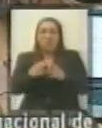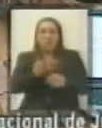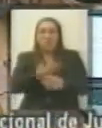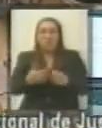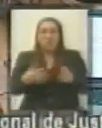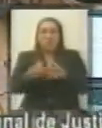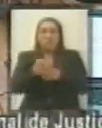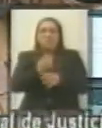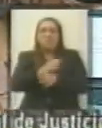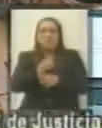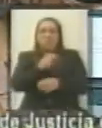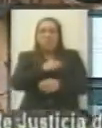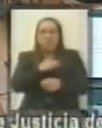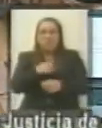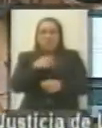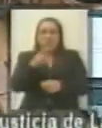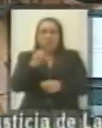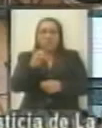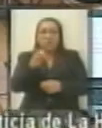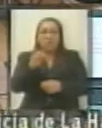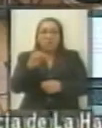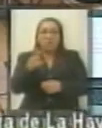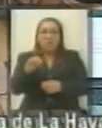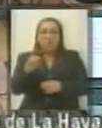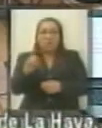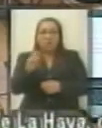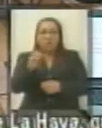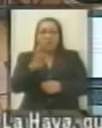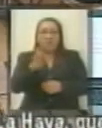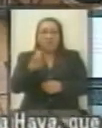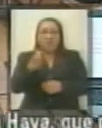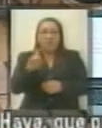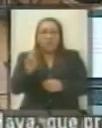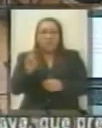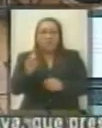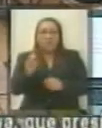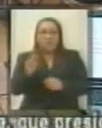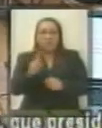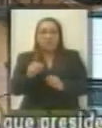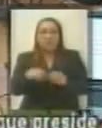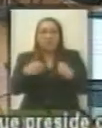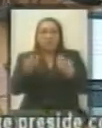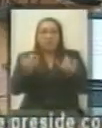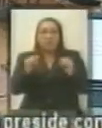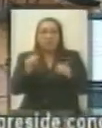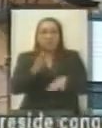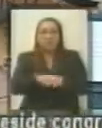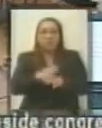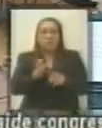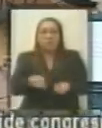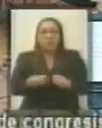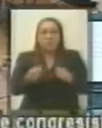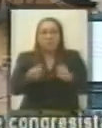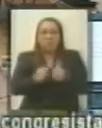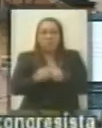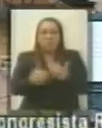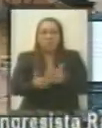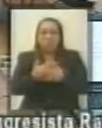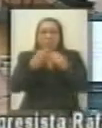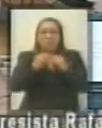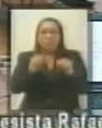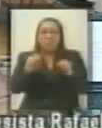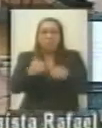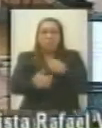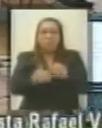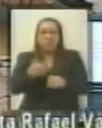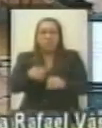la doctora Rosario del Pilar Fernández, quien va a dar su presentación, nos va a informar sobre las razones de la nueva convocatoria al